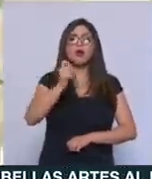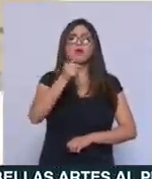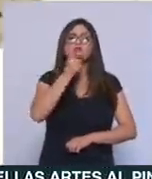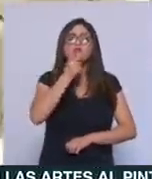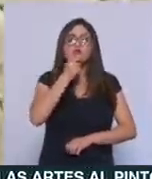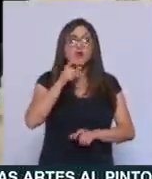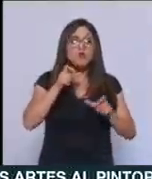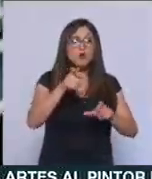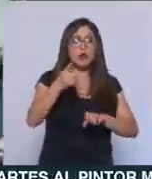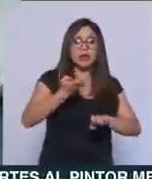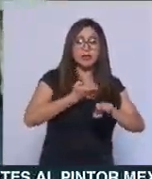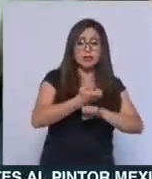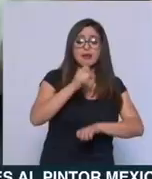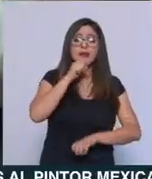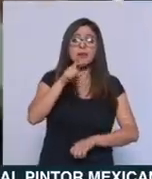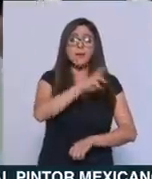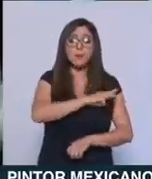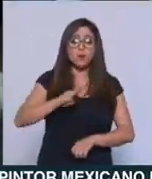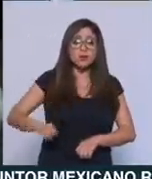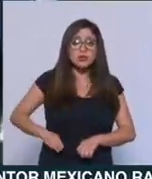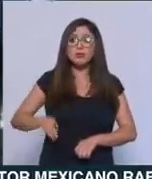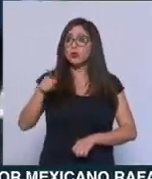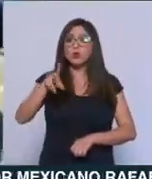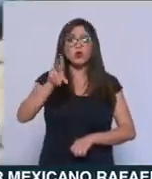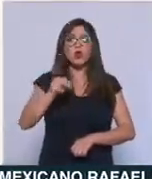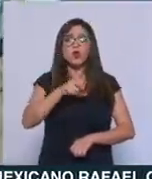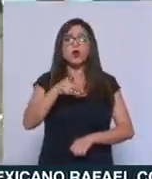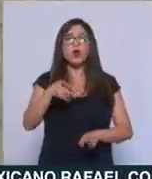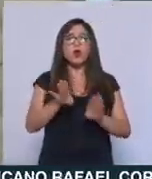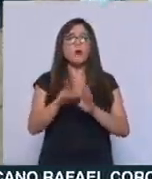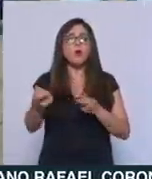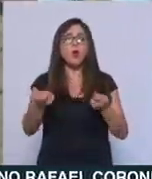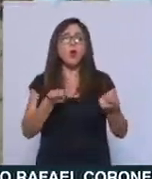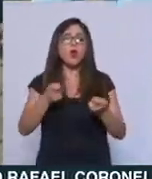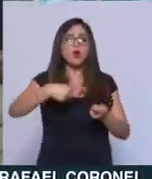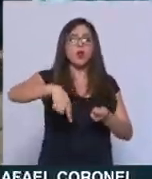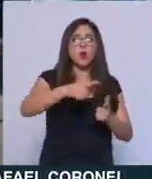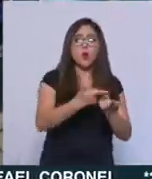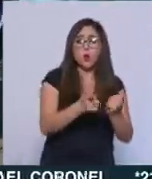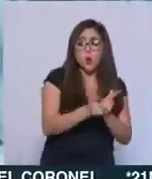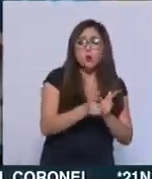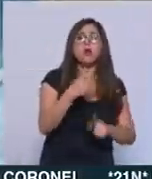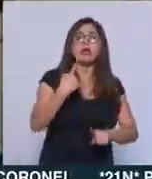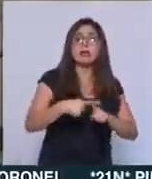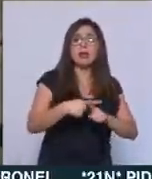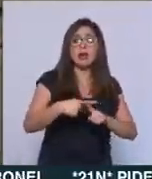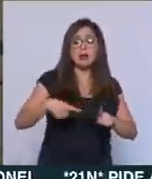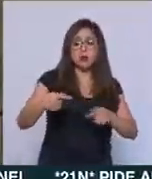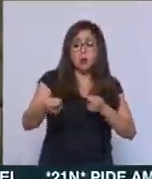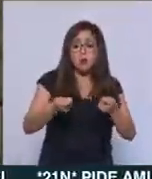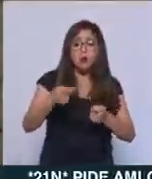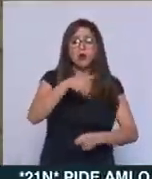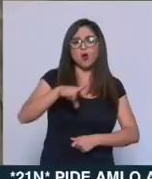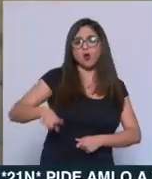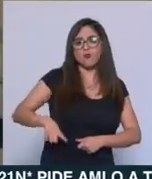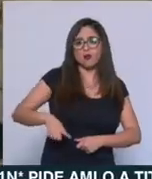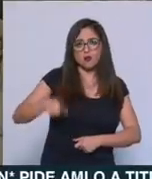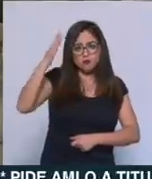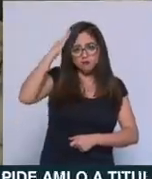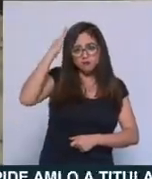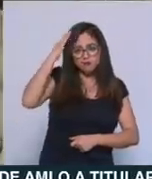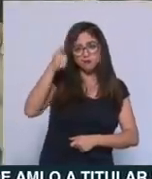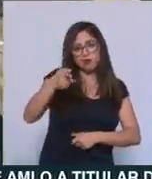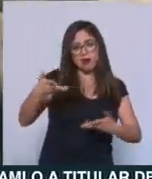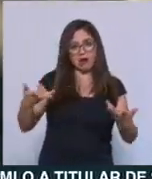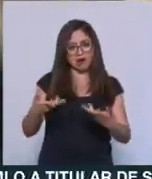al gobierno estatal. Los municipios no están en el manejo de las corporaciones, es el gobierno quien las dirige, y señalaba este